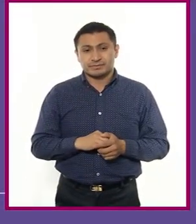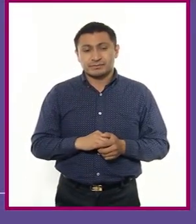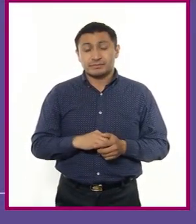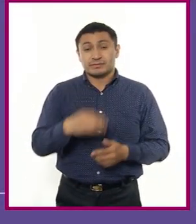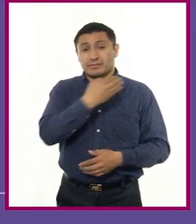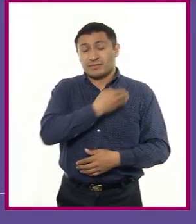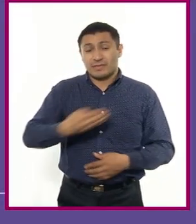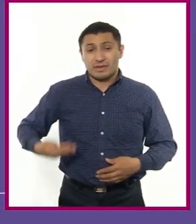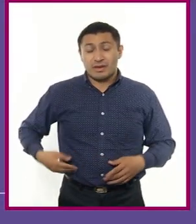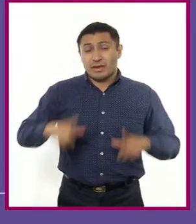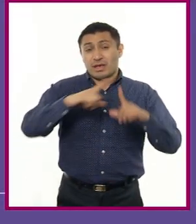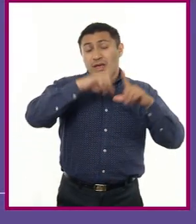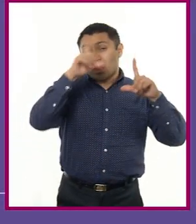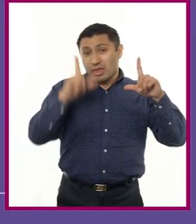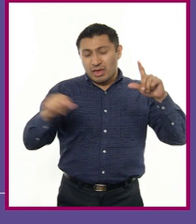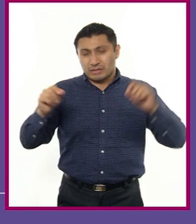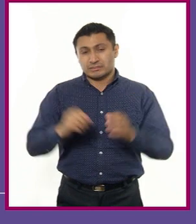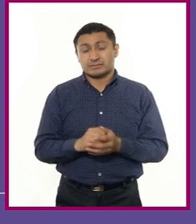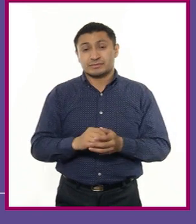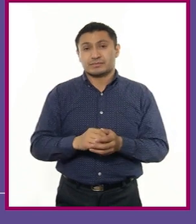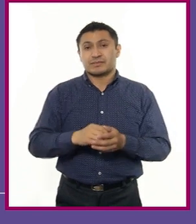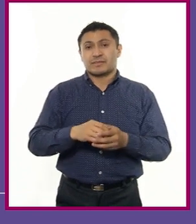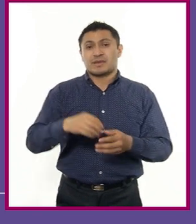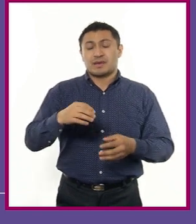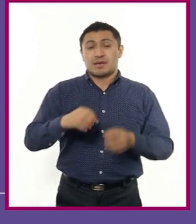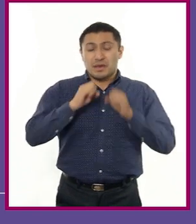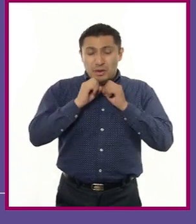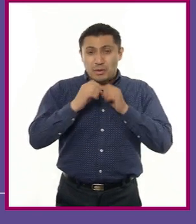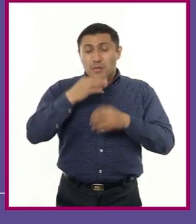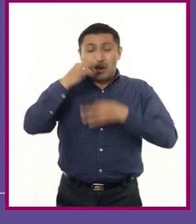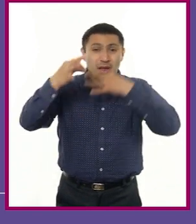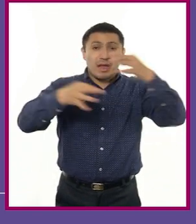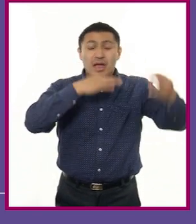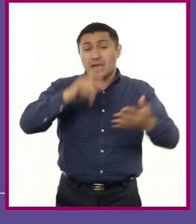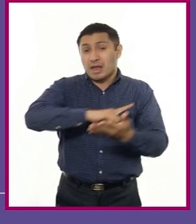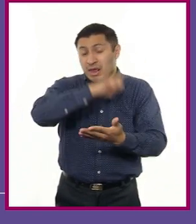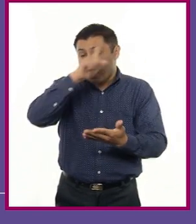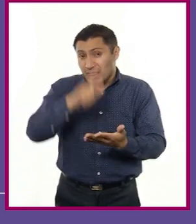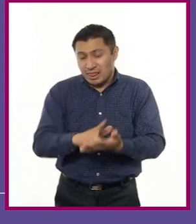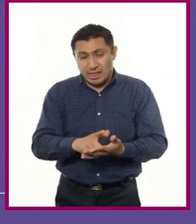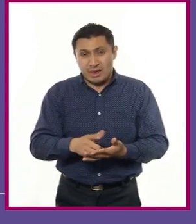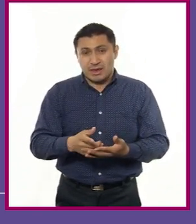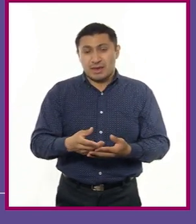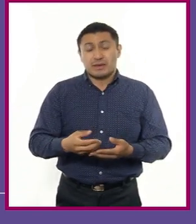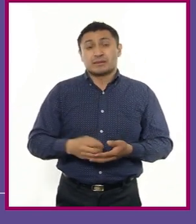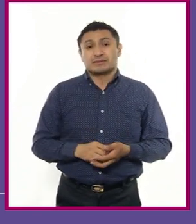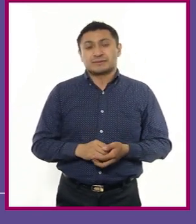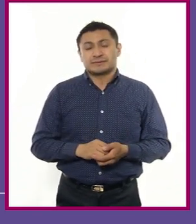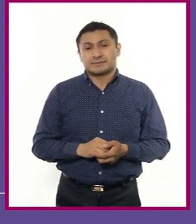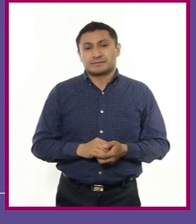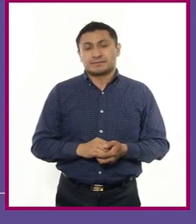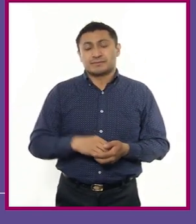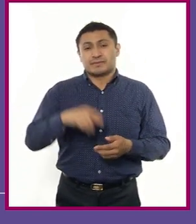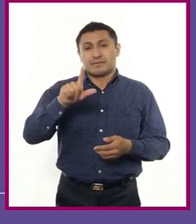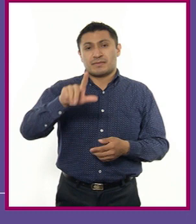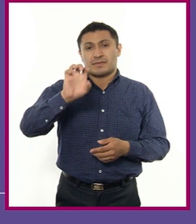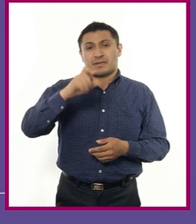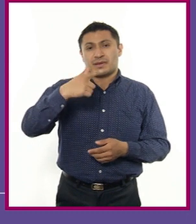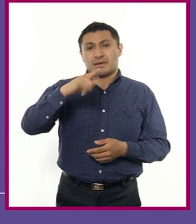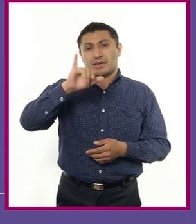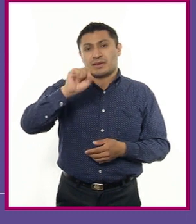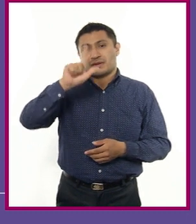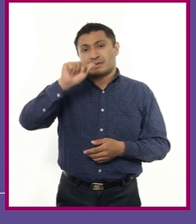Presidente de la República, promulgar y ejecutar las leyes en la esfera administrativa. Legisladores,